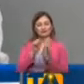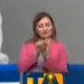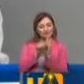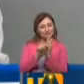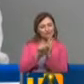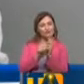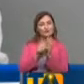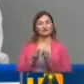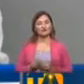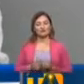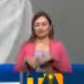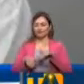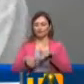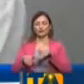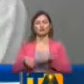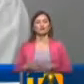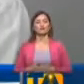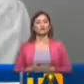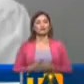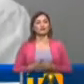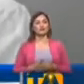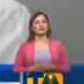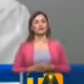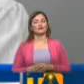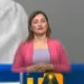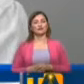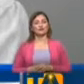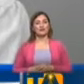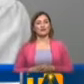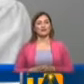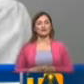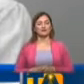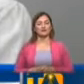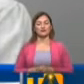en la parte textil para representar lo que Vanessa hizo, que